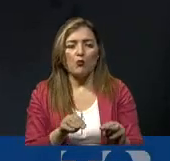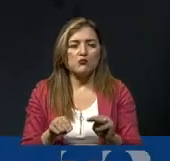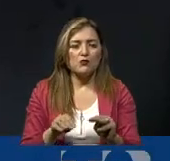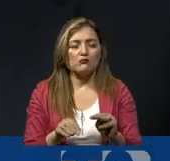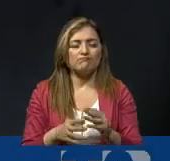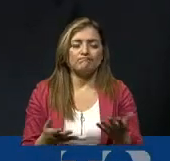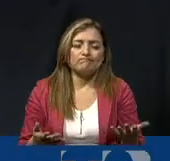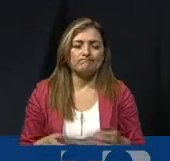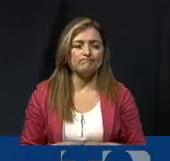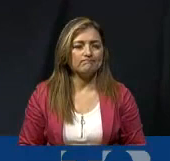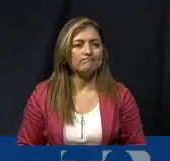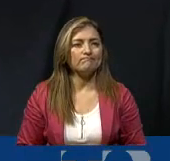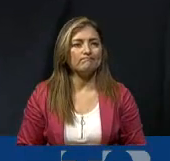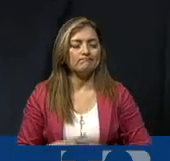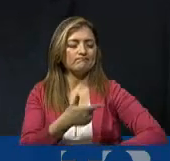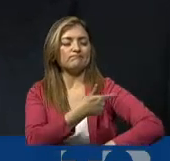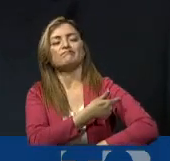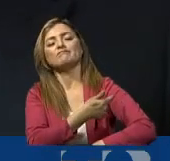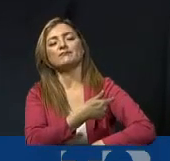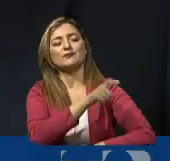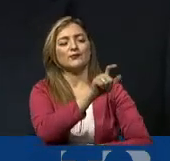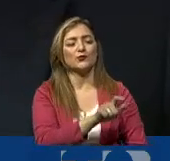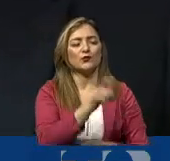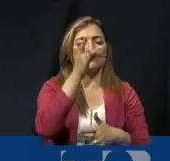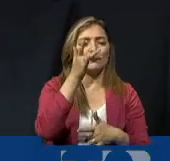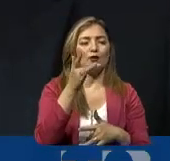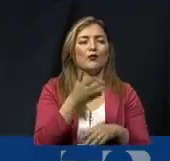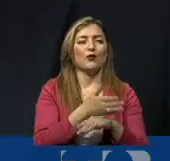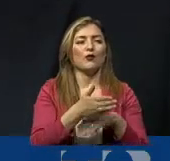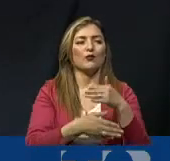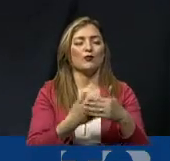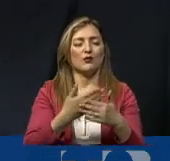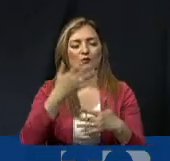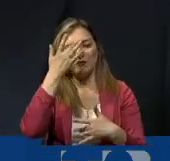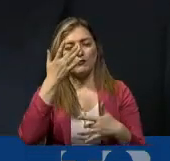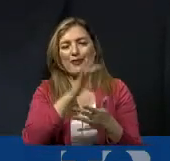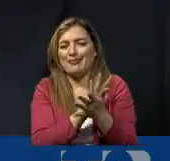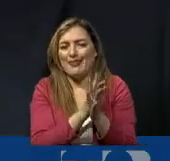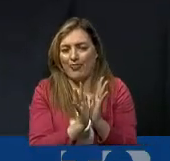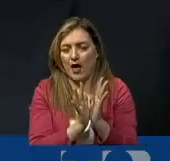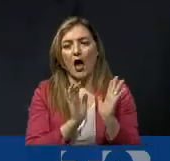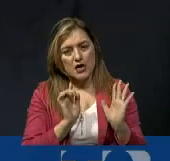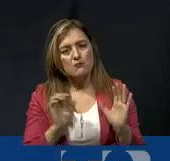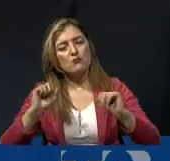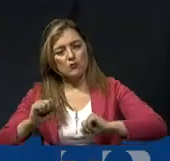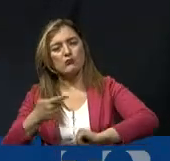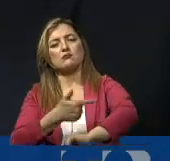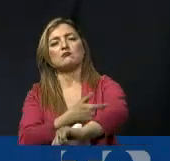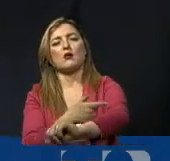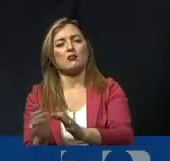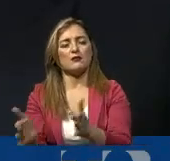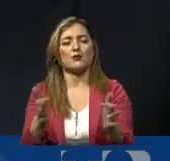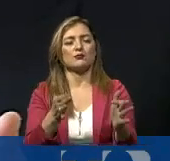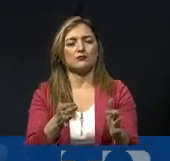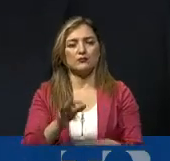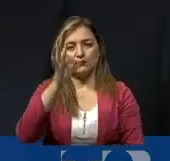aplicar la sol gsma es que el paciente no debe tener ningún proceso infeccioso sobreañadido entonces en este momento la prioridad para